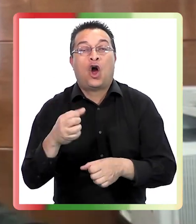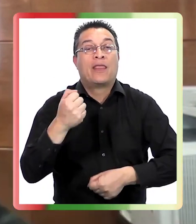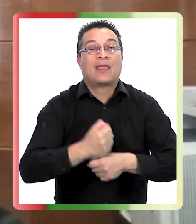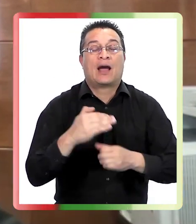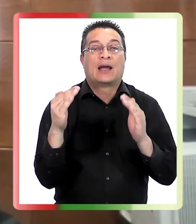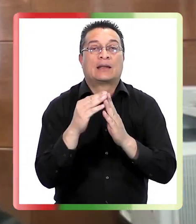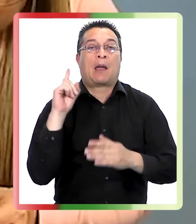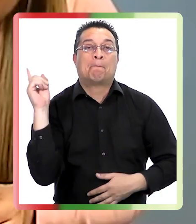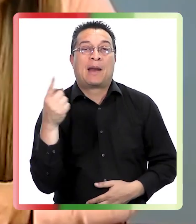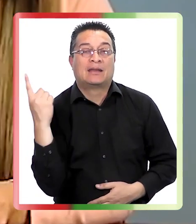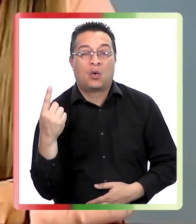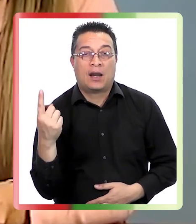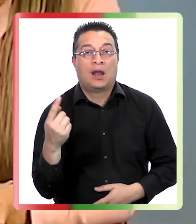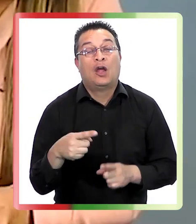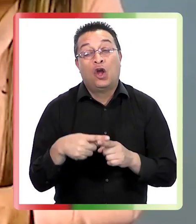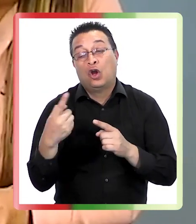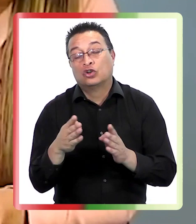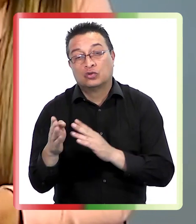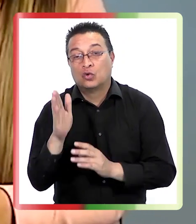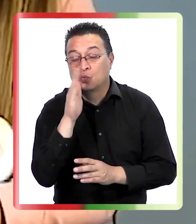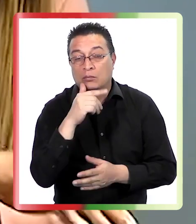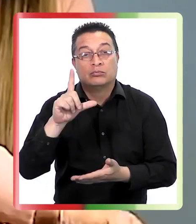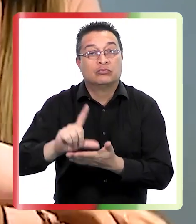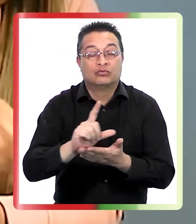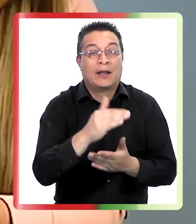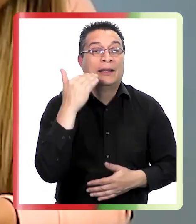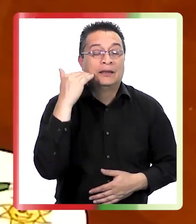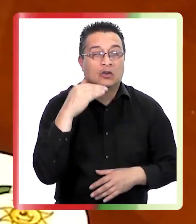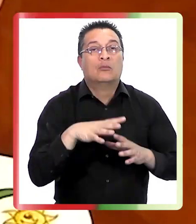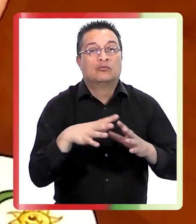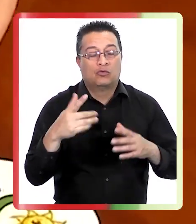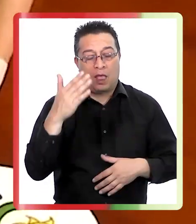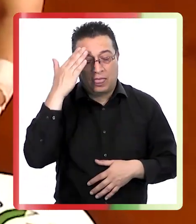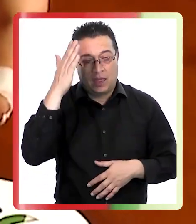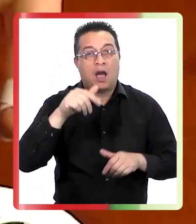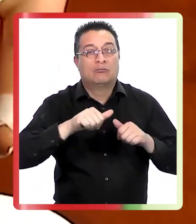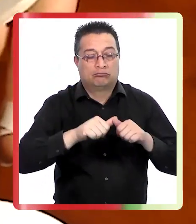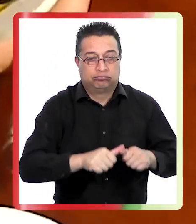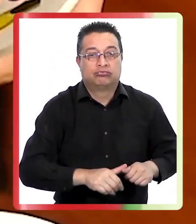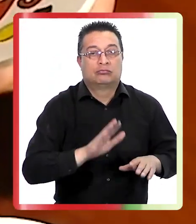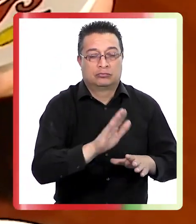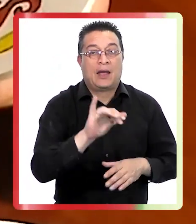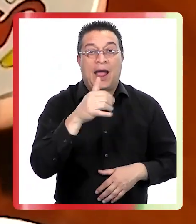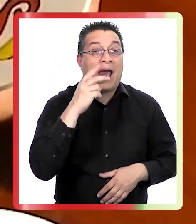familiar o una trabajadora de casa particular. Por otro lado, no habían otros espacios en los cuales los niños pasaban gran parte del día, sin